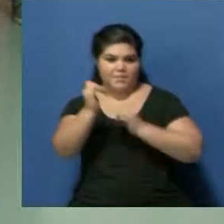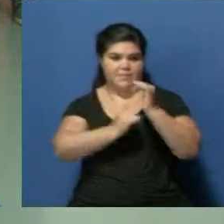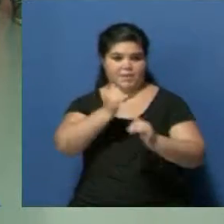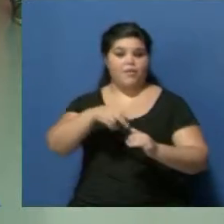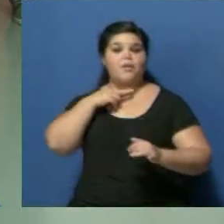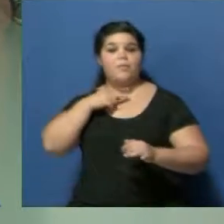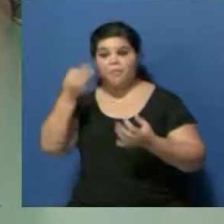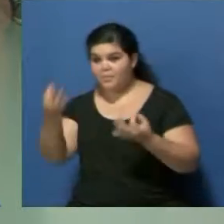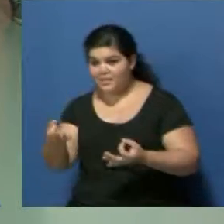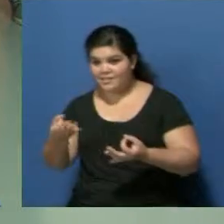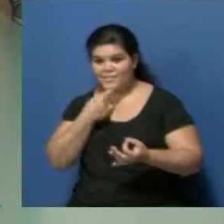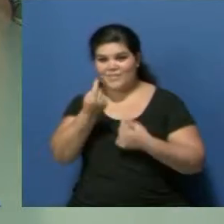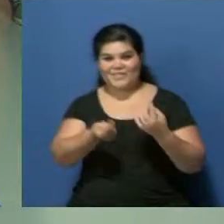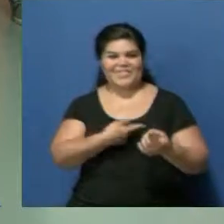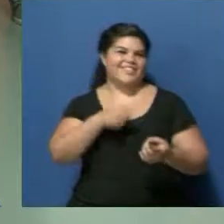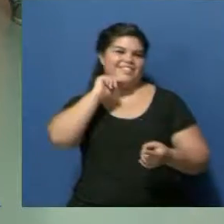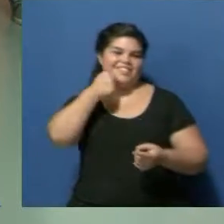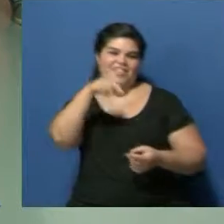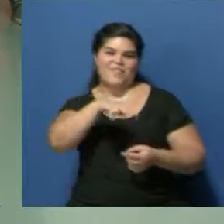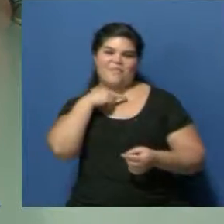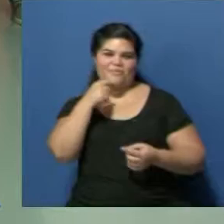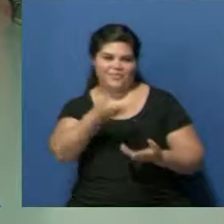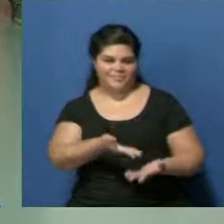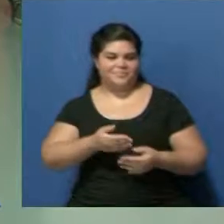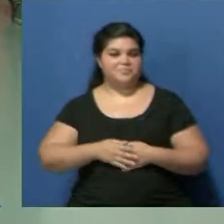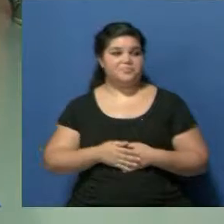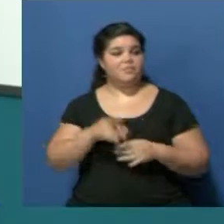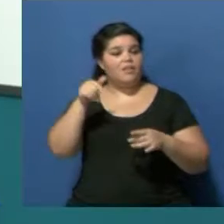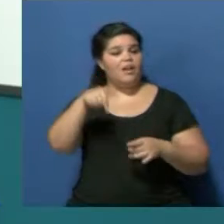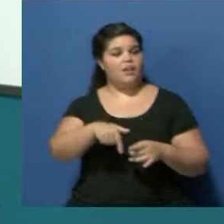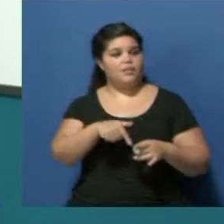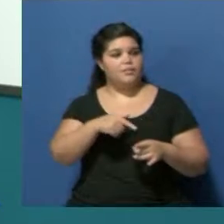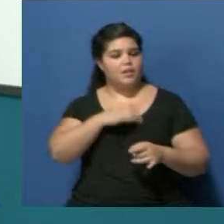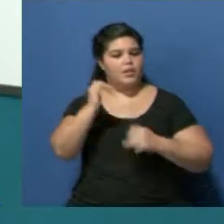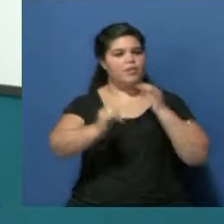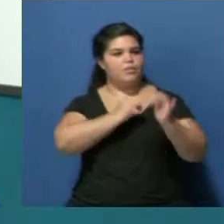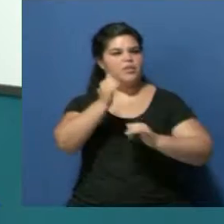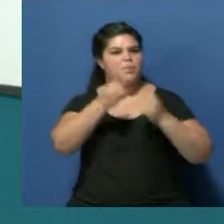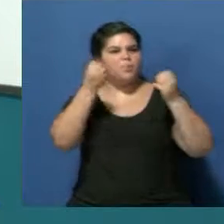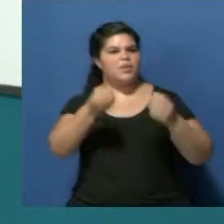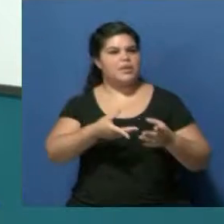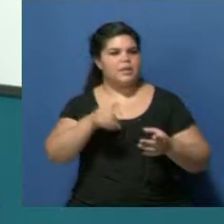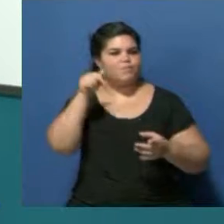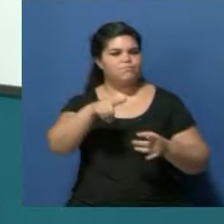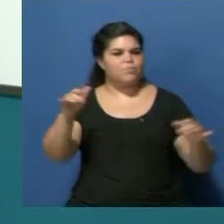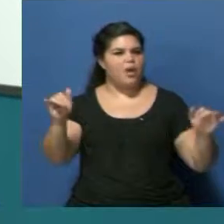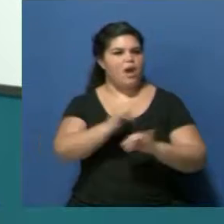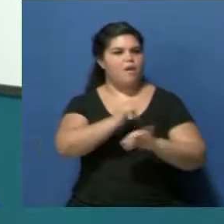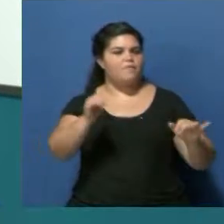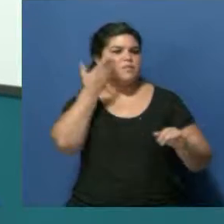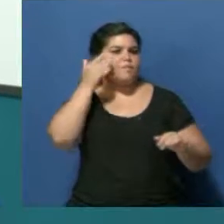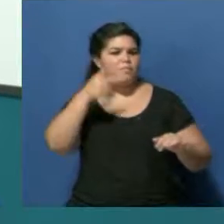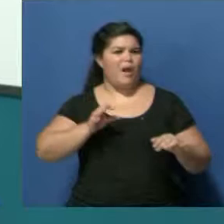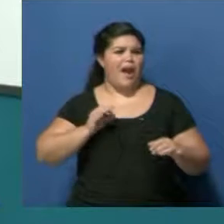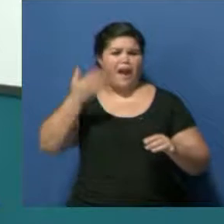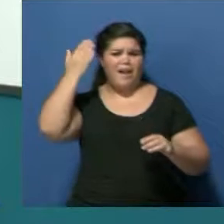la voz de Marianela? Se escucha. Muy bonita, por suerte, la voz que tiene. Tu decisión de visibilizar y de contar esto a través de las redes sociales es algo que te pasó hace mucho